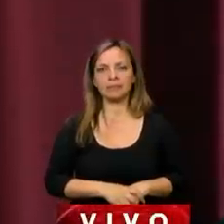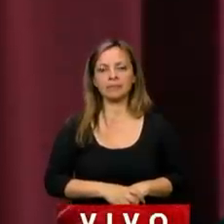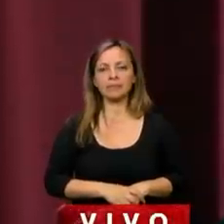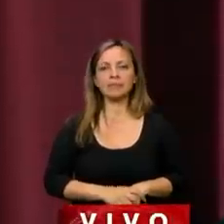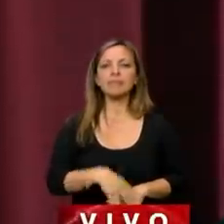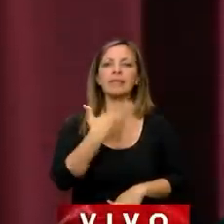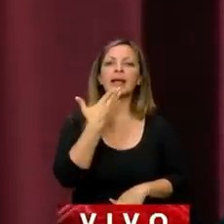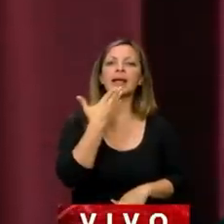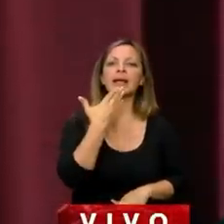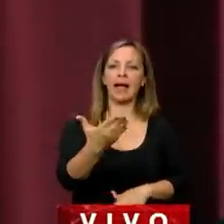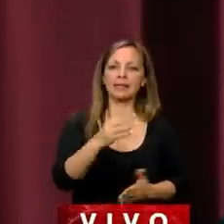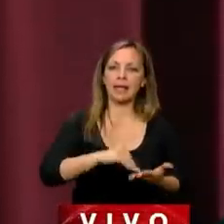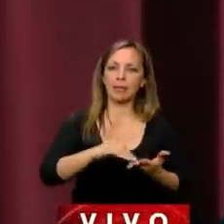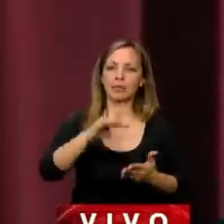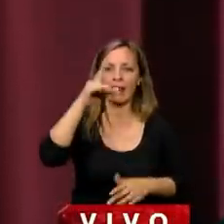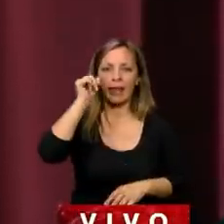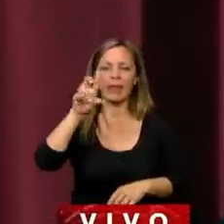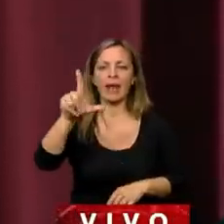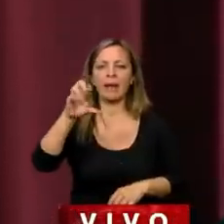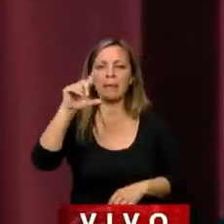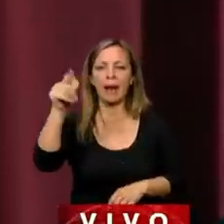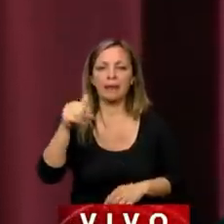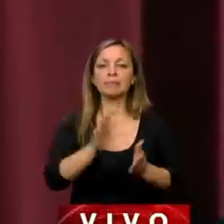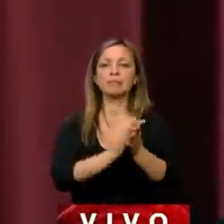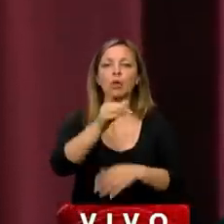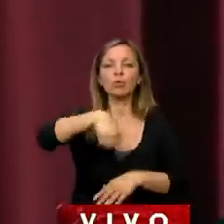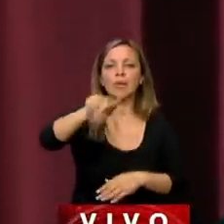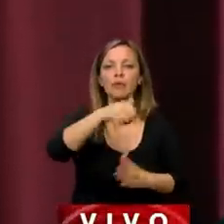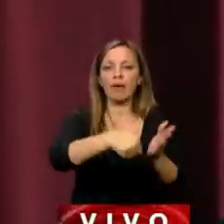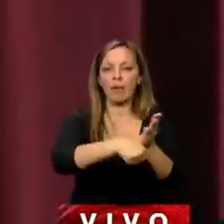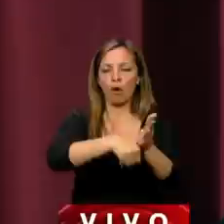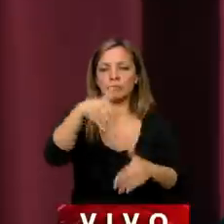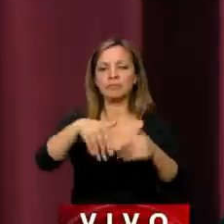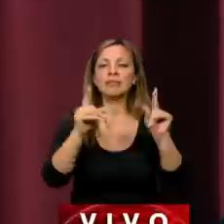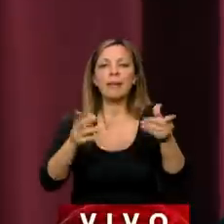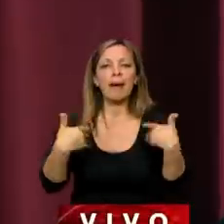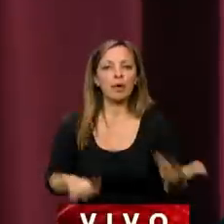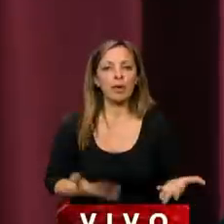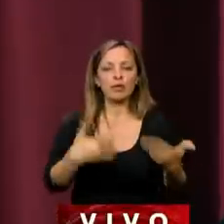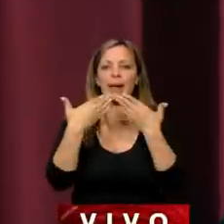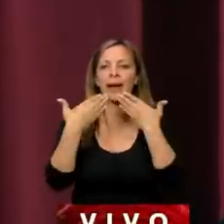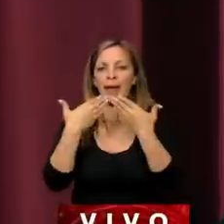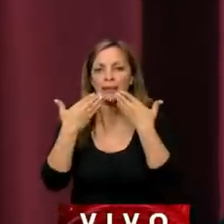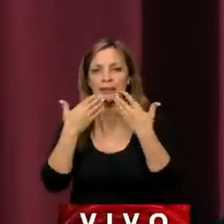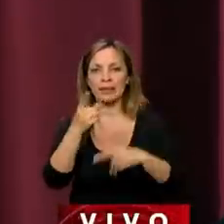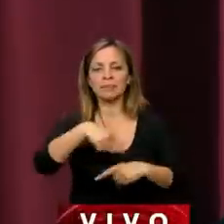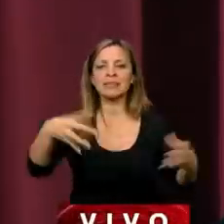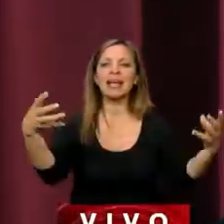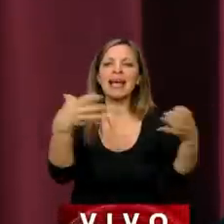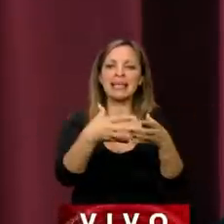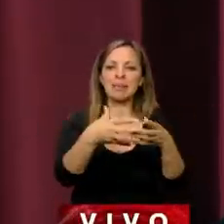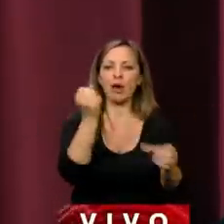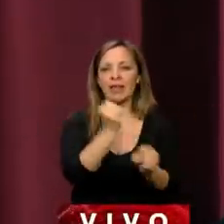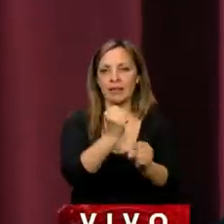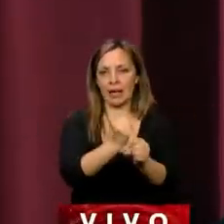Gracias, diputada del PLA. Les pido a los diputados que se logueen. Y aprovecho para agradecer al equipo de trabajo de la